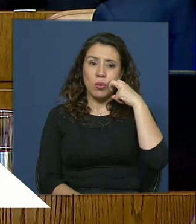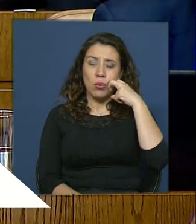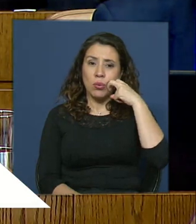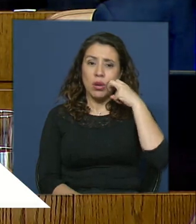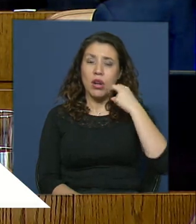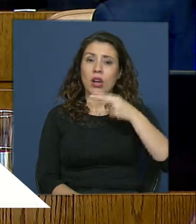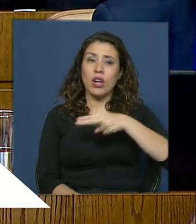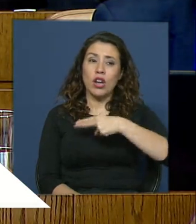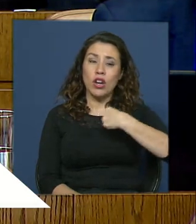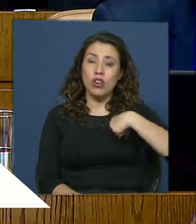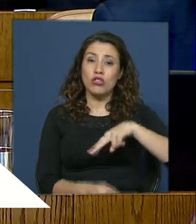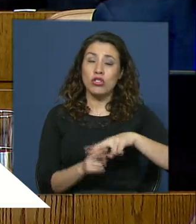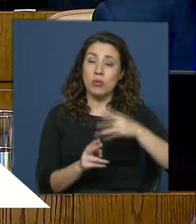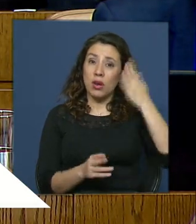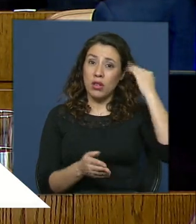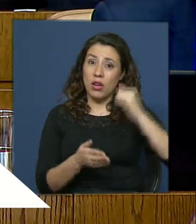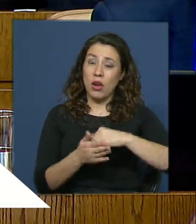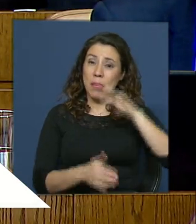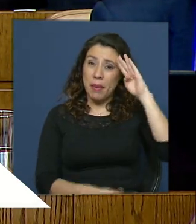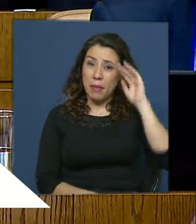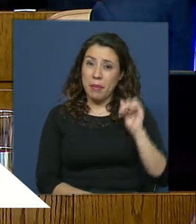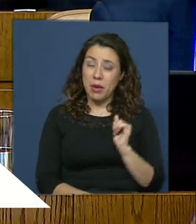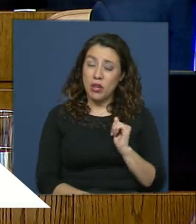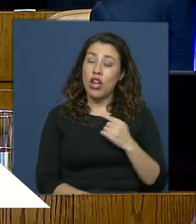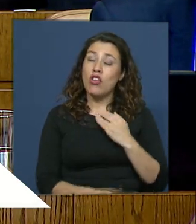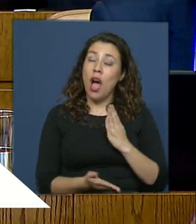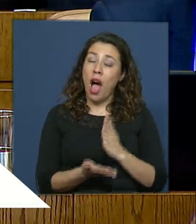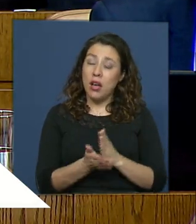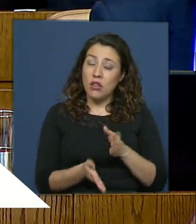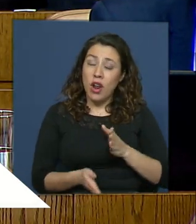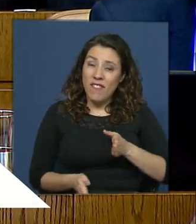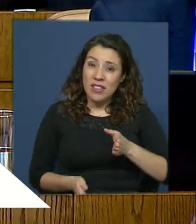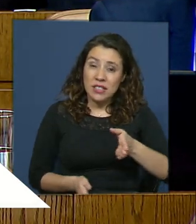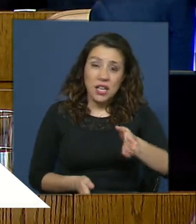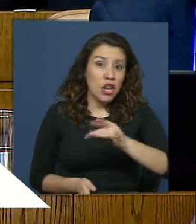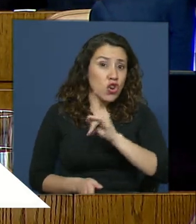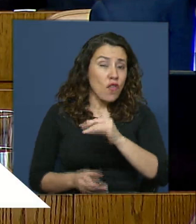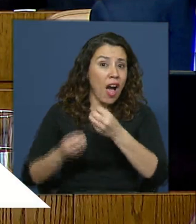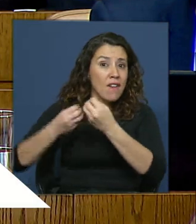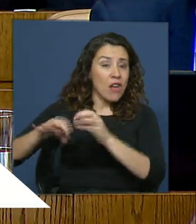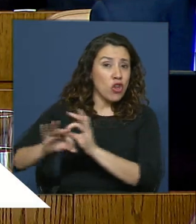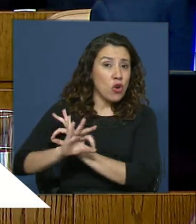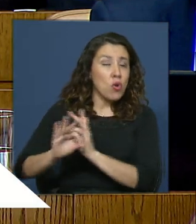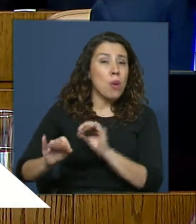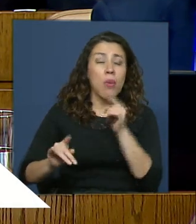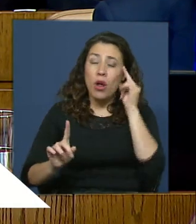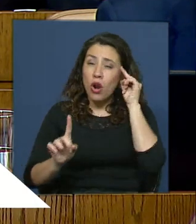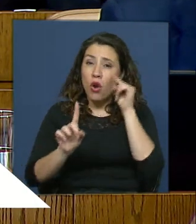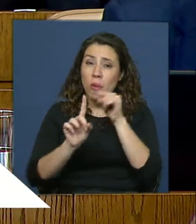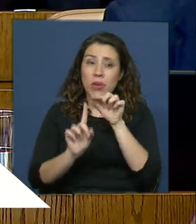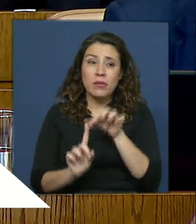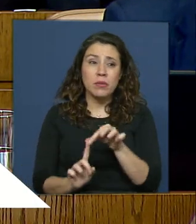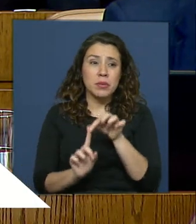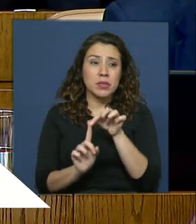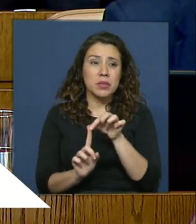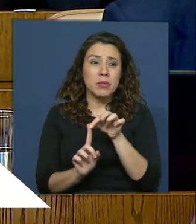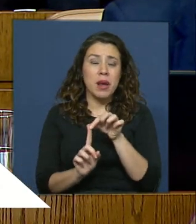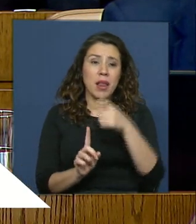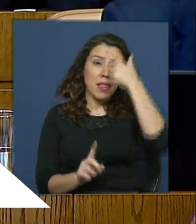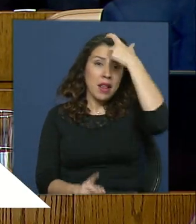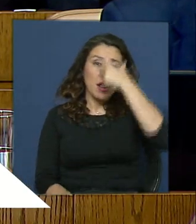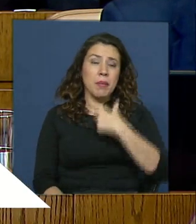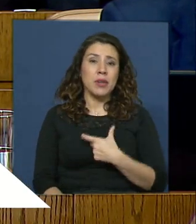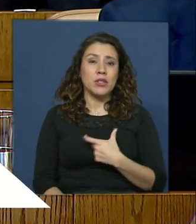nosotros lo hicimos en dictadura y lo hemos hecho después, y no hemos renunciado a ello y no vamos a renunciar nunca, porque es de la esencia de la persona